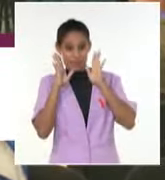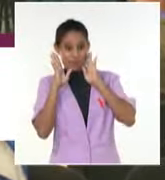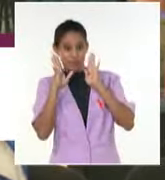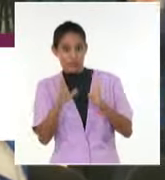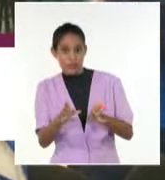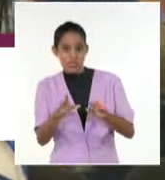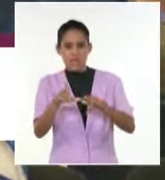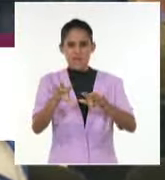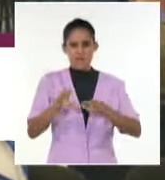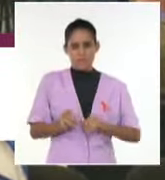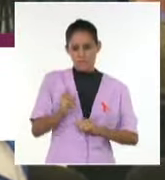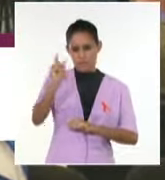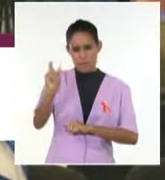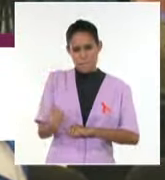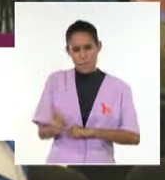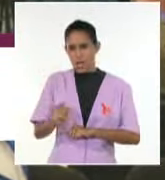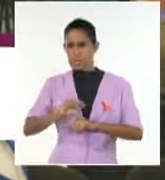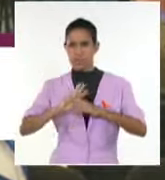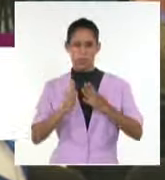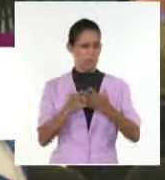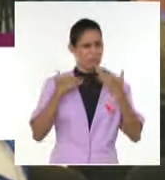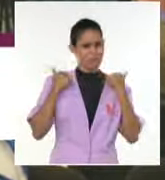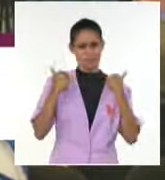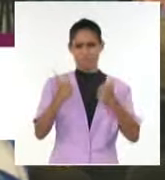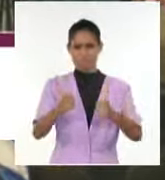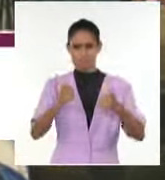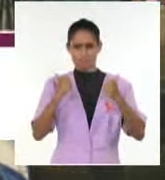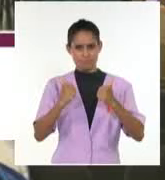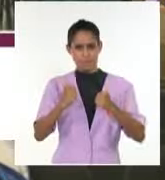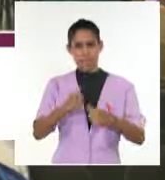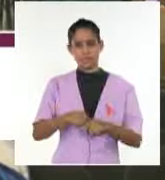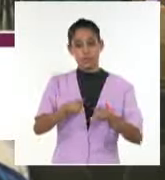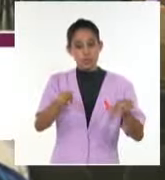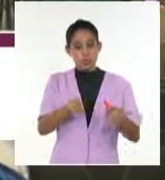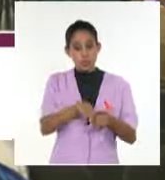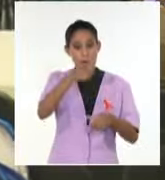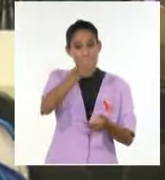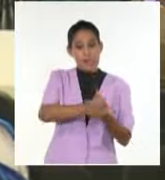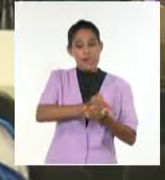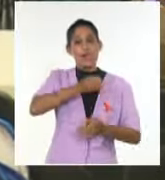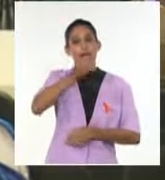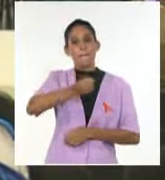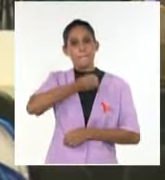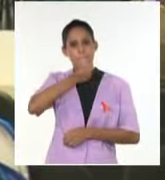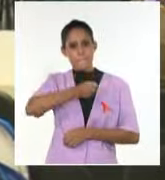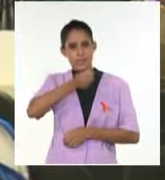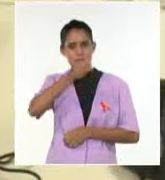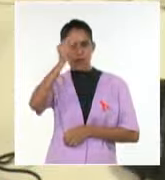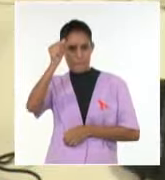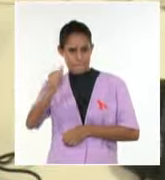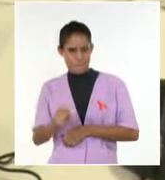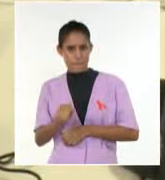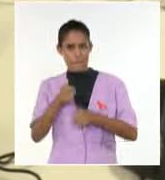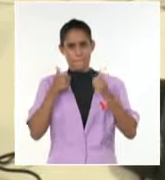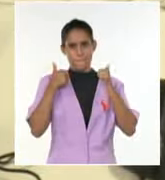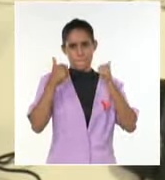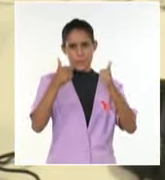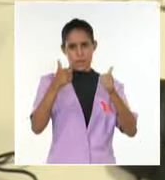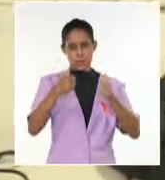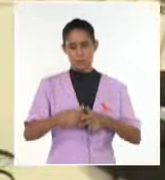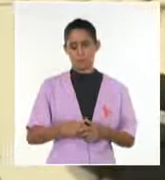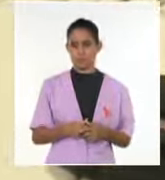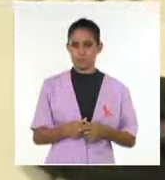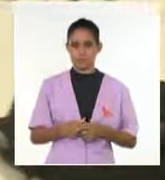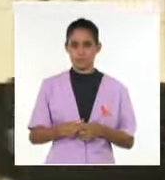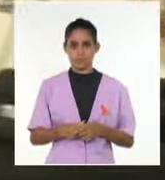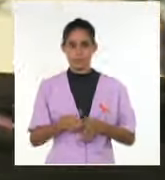credenciales, todo muy bien, marcha muy bien. El centro de prensa muy bueno, pero hay pocos puestos de trabajo. Durante la